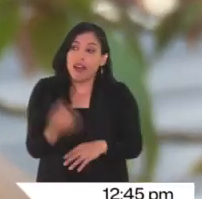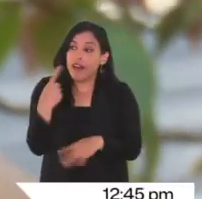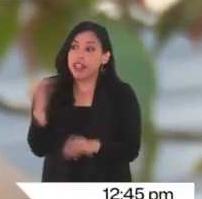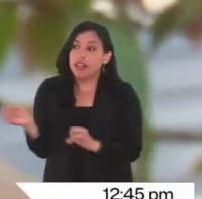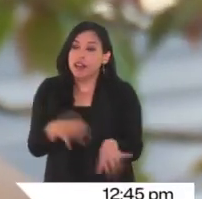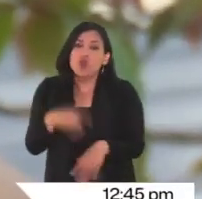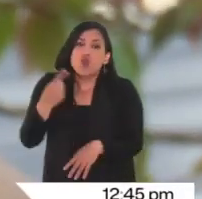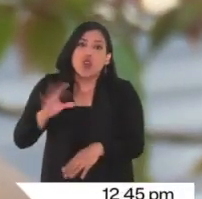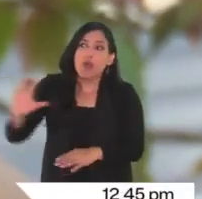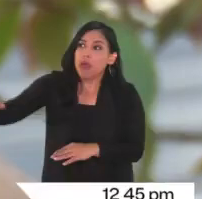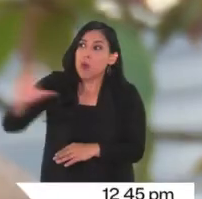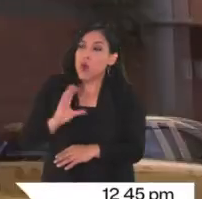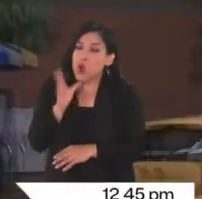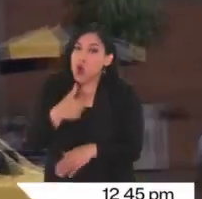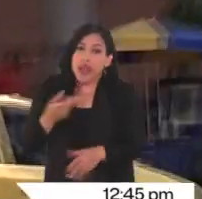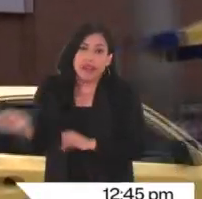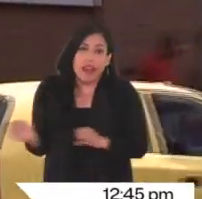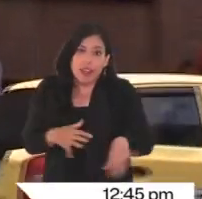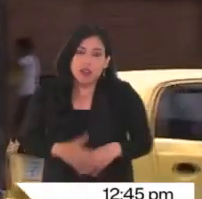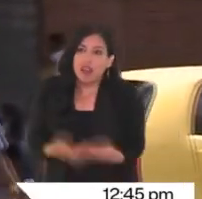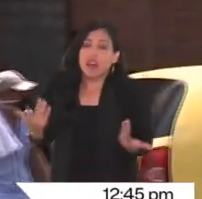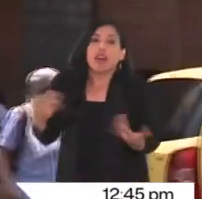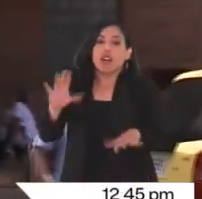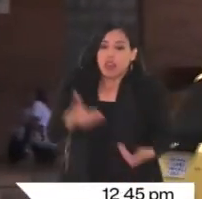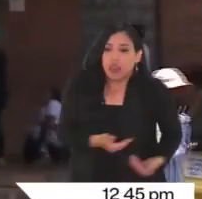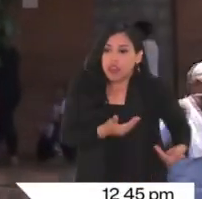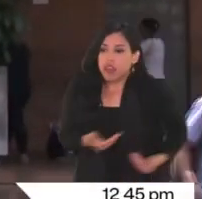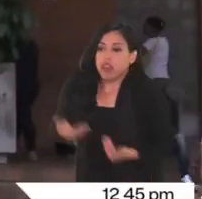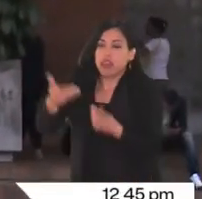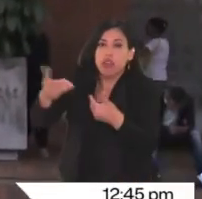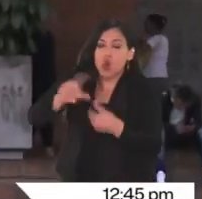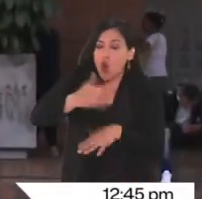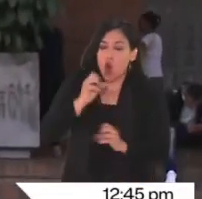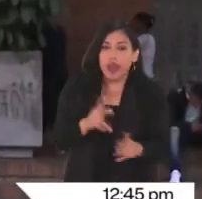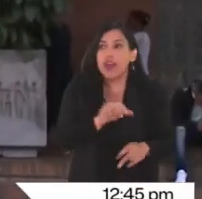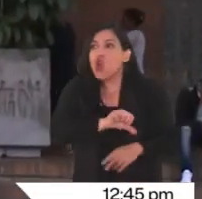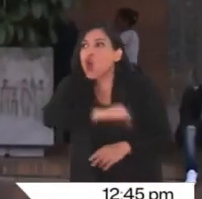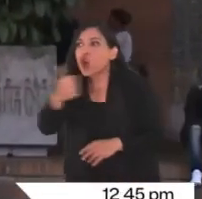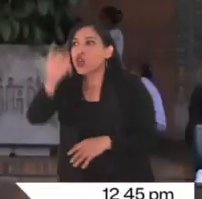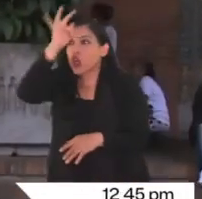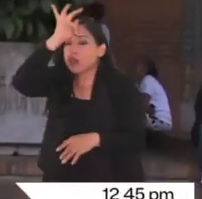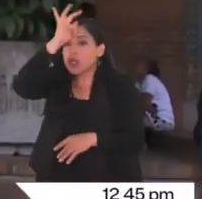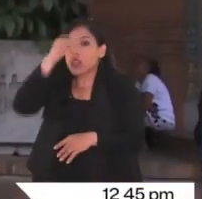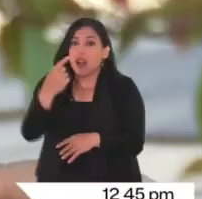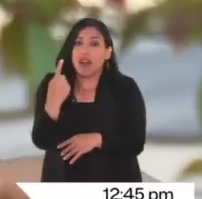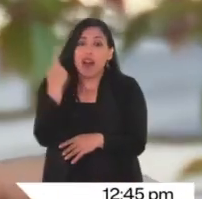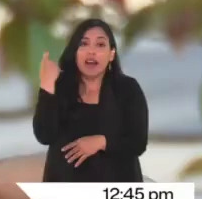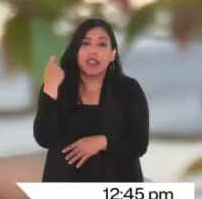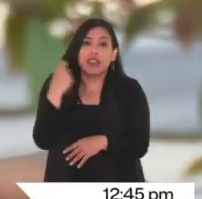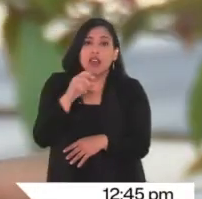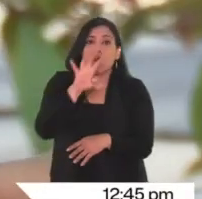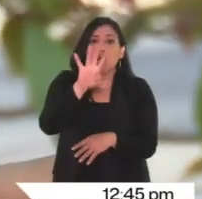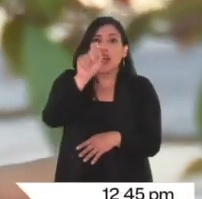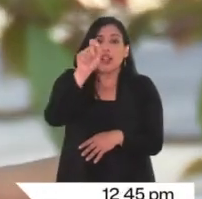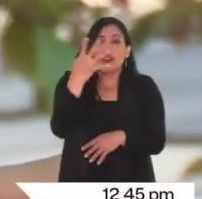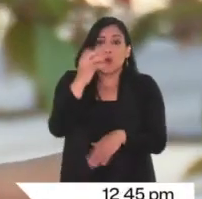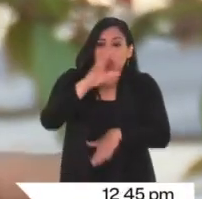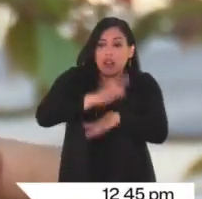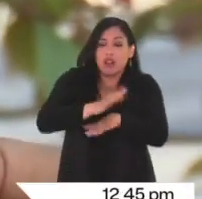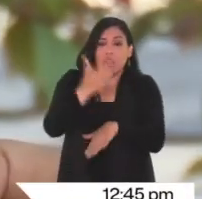ayer por falta de pago. Pero la remisión nunca llegó. El niño fallece a las 4:50 por